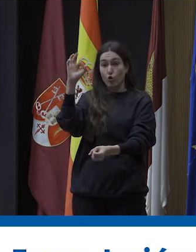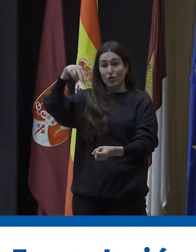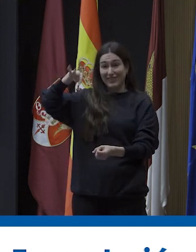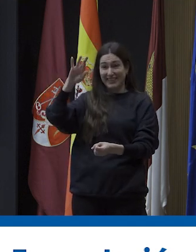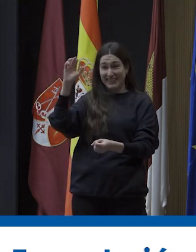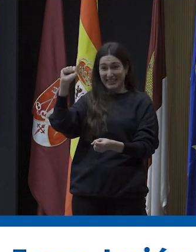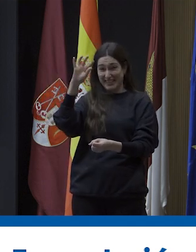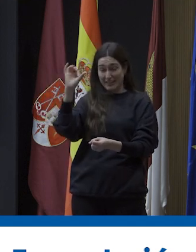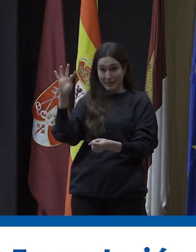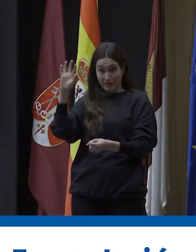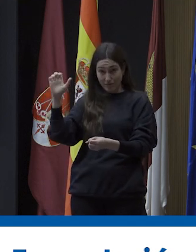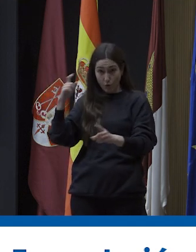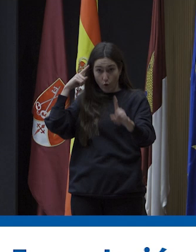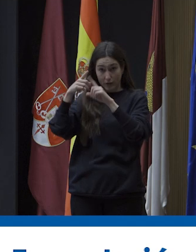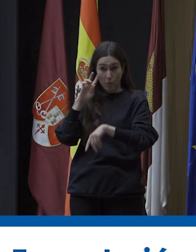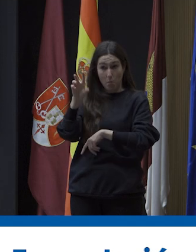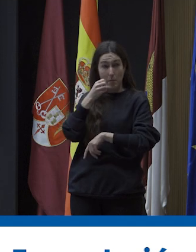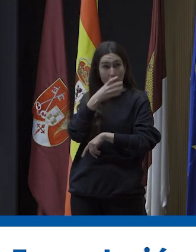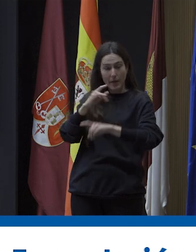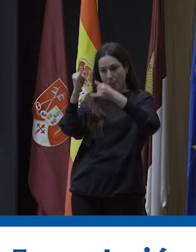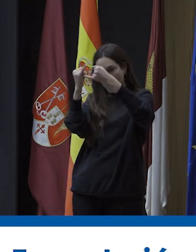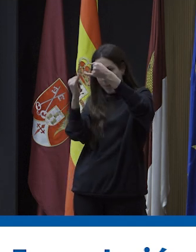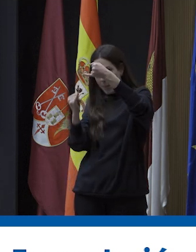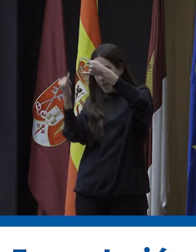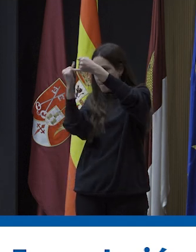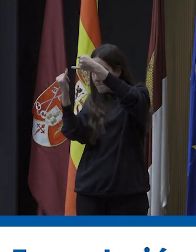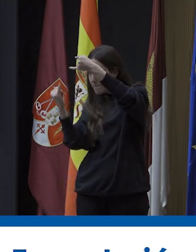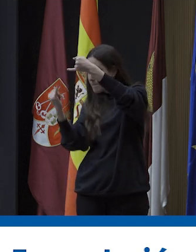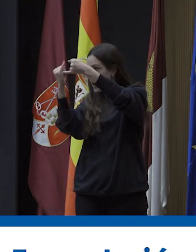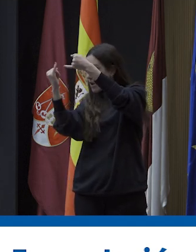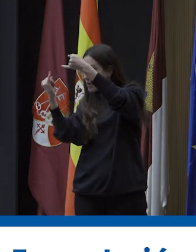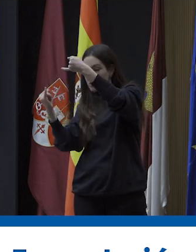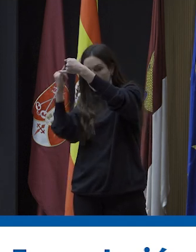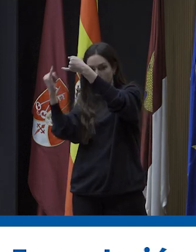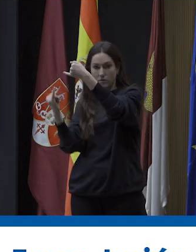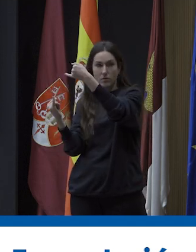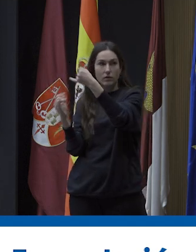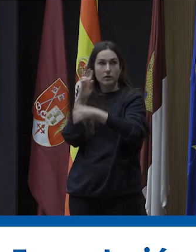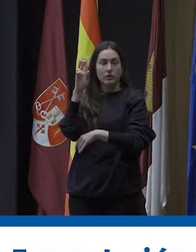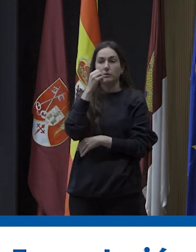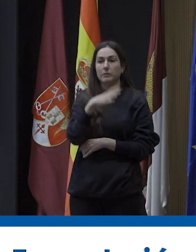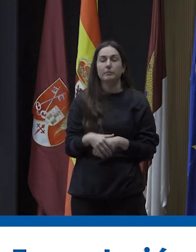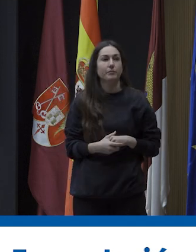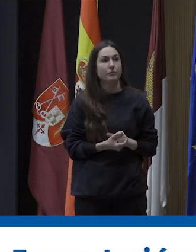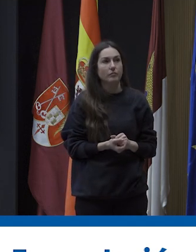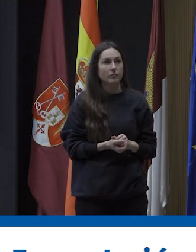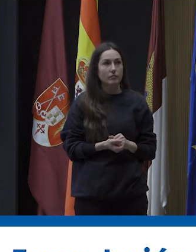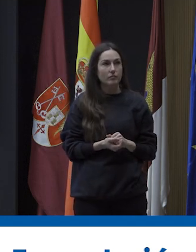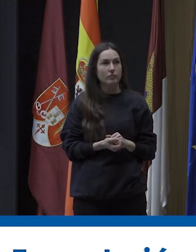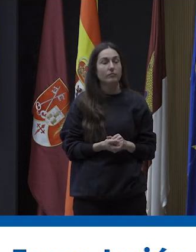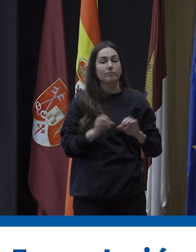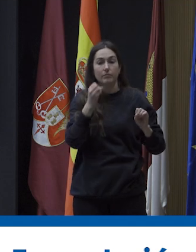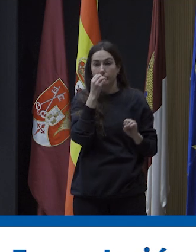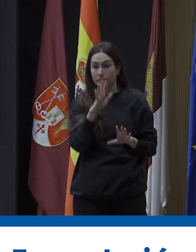ramitas pequeñas que van penetrando y van irrigando todo el músculo y nutriéndolo. Pues